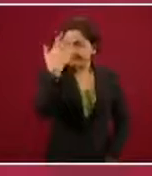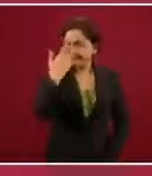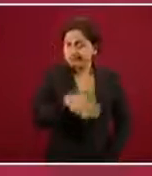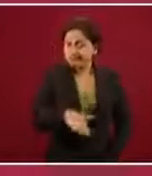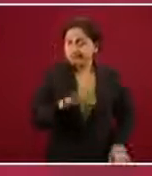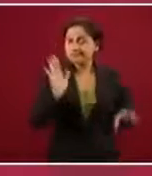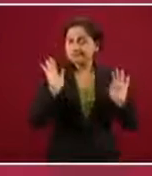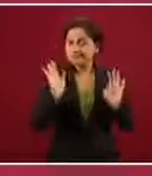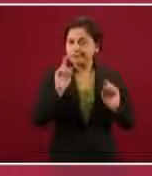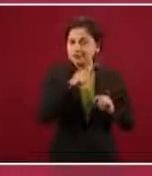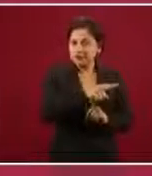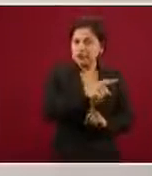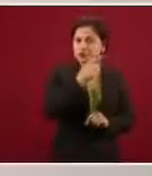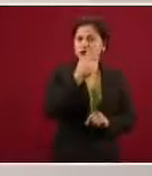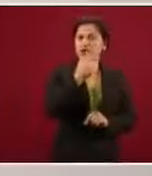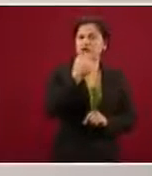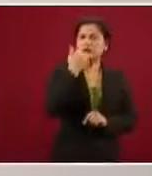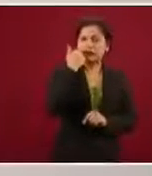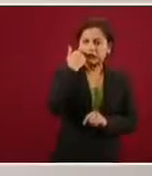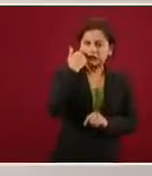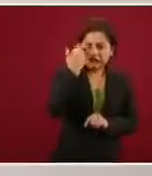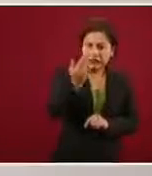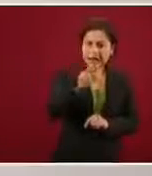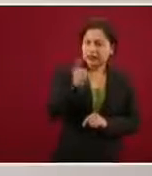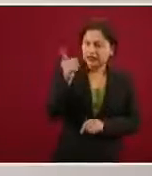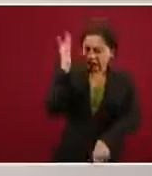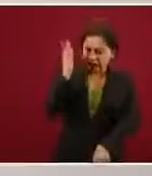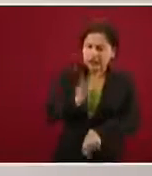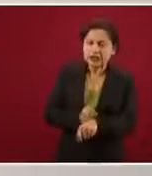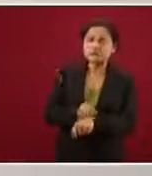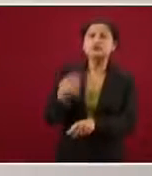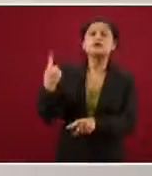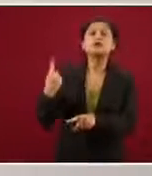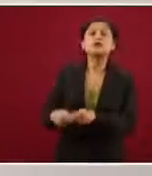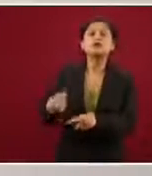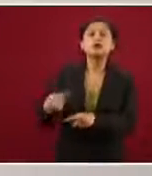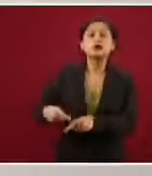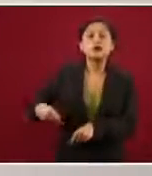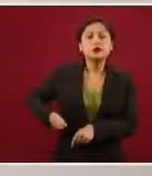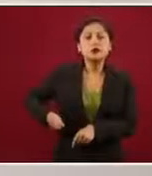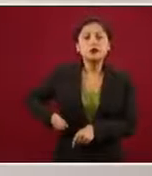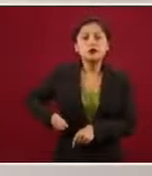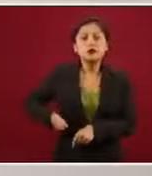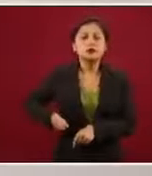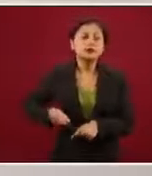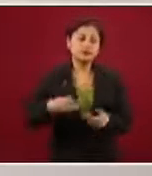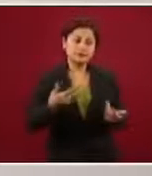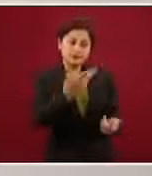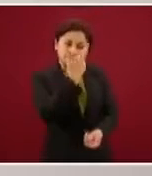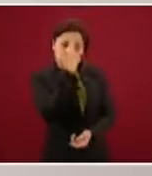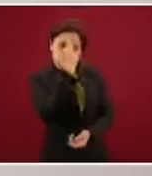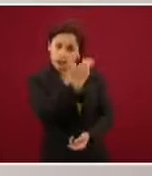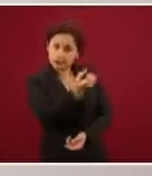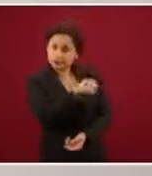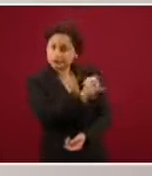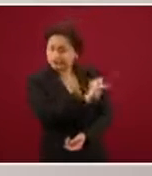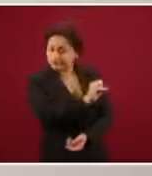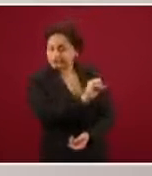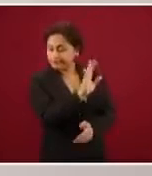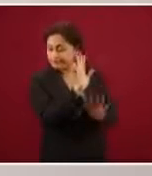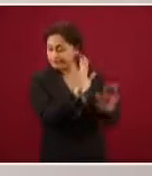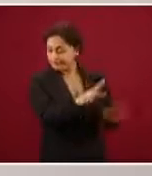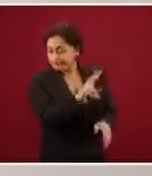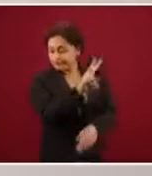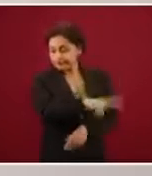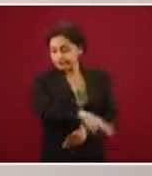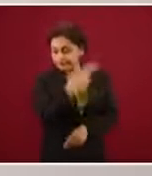gozan de impunidad los que cometieron estos delitos. O sea, sí, ese es un punto de